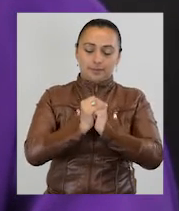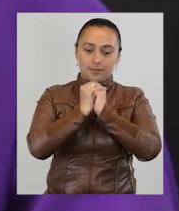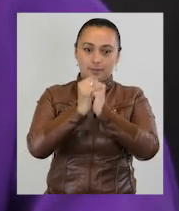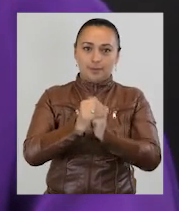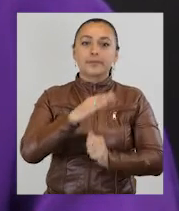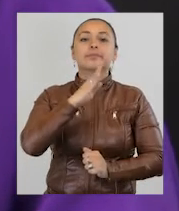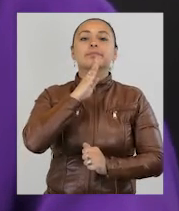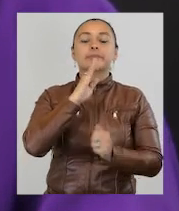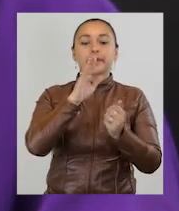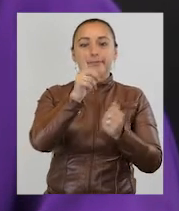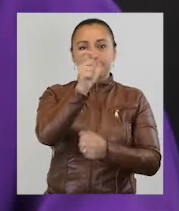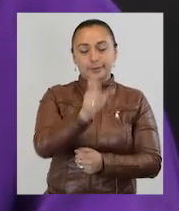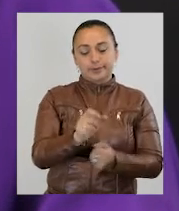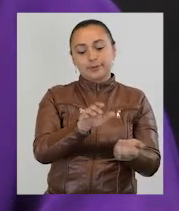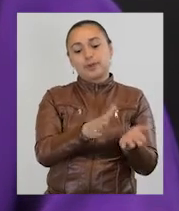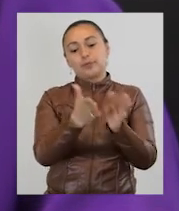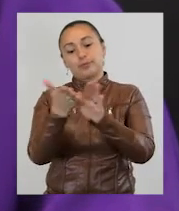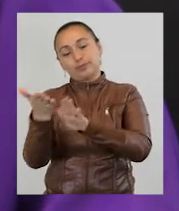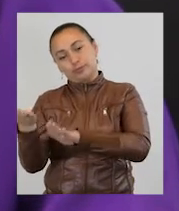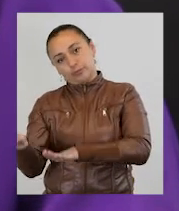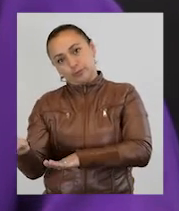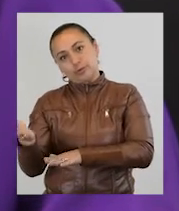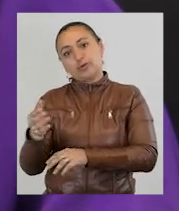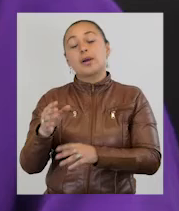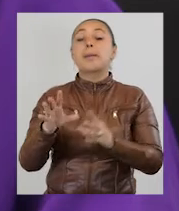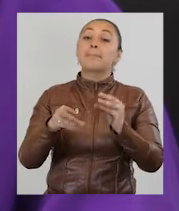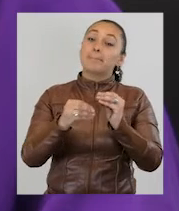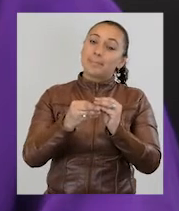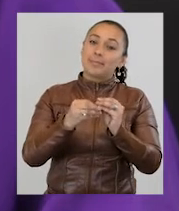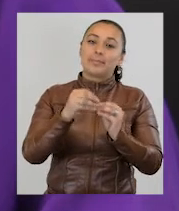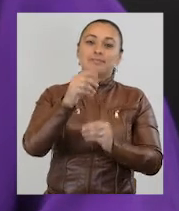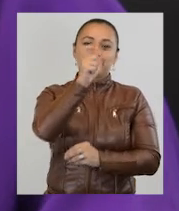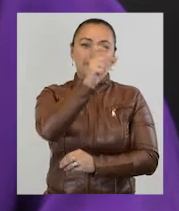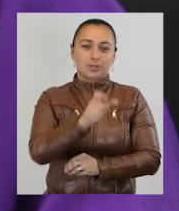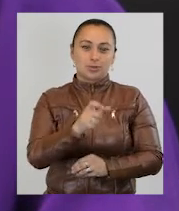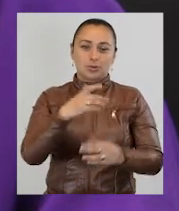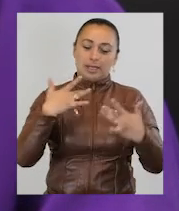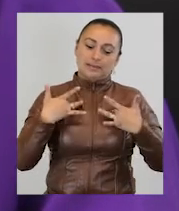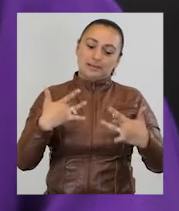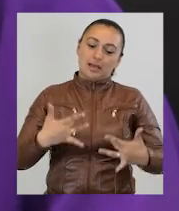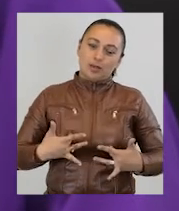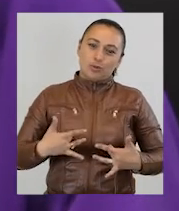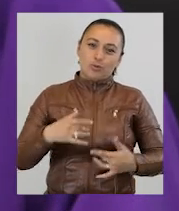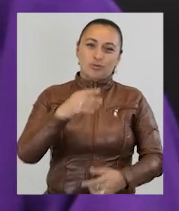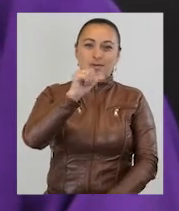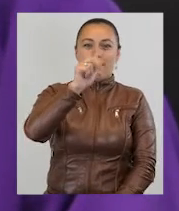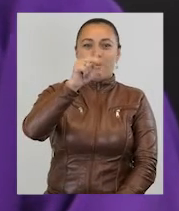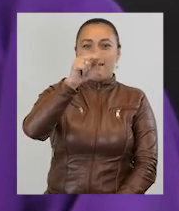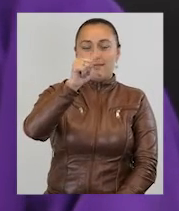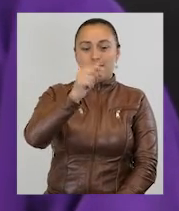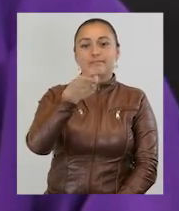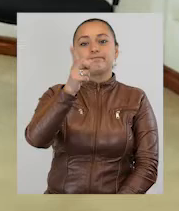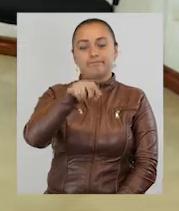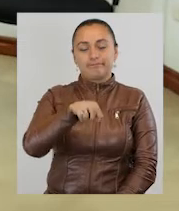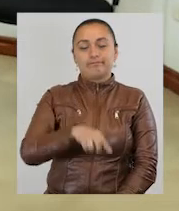del señor Humberto y la salud de la señorita Ana Leitón, que ofrecen sus